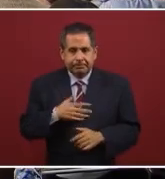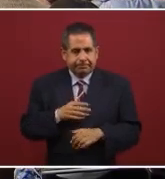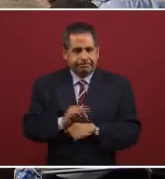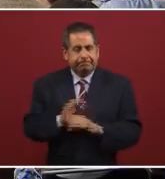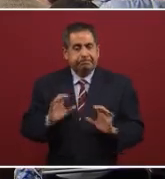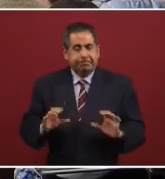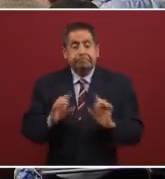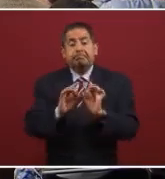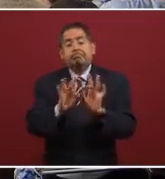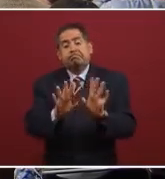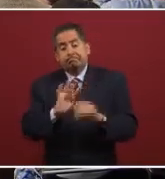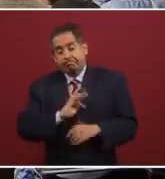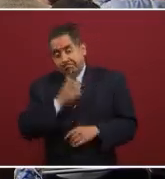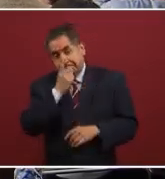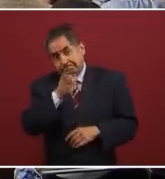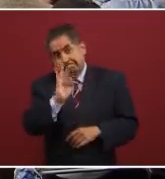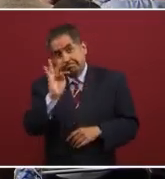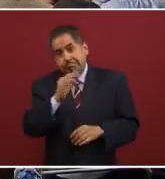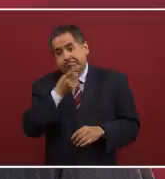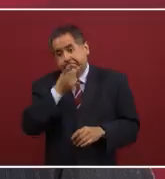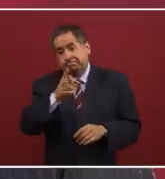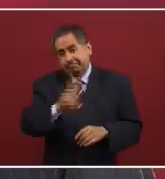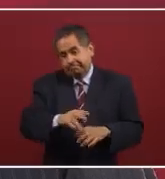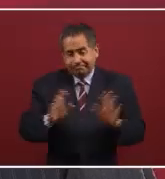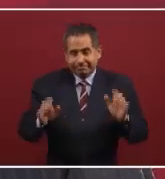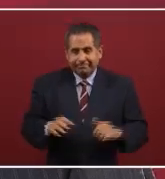protegiendo por si las dudas, porque